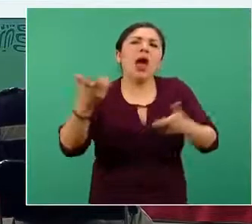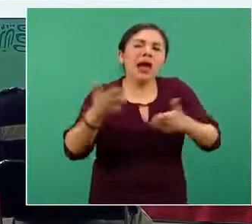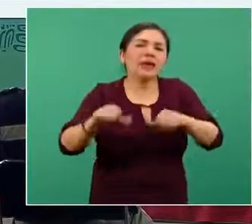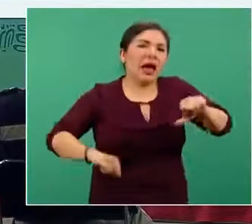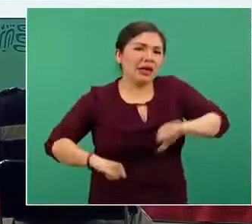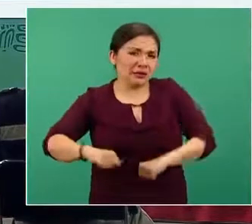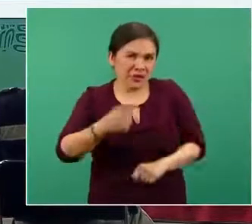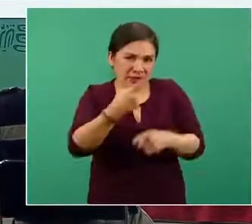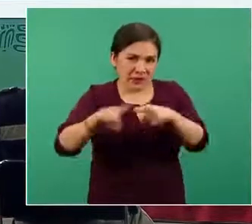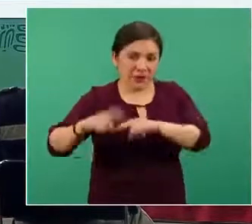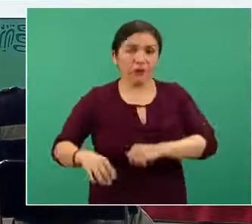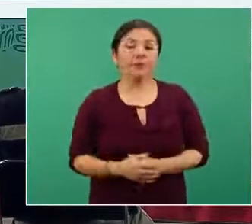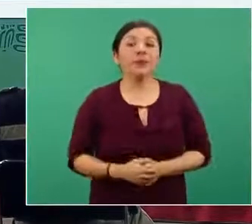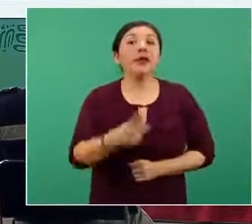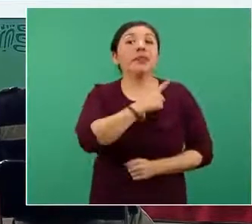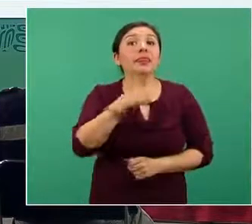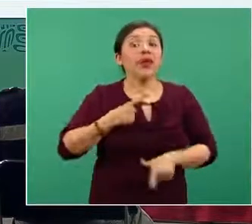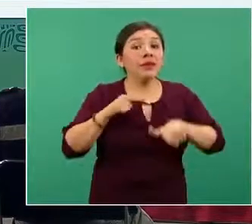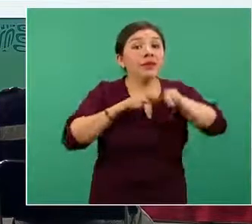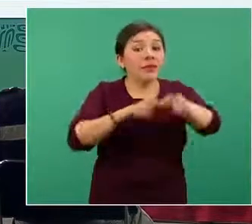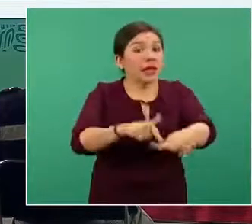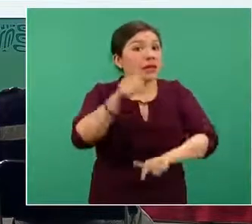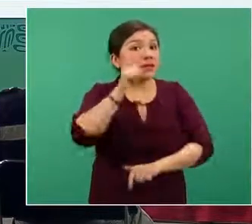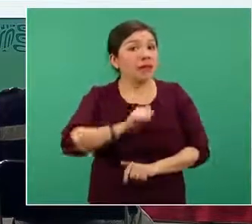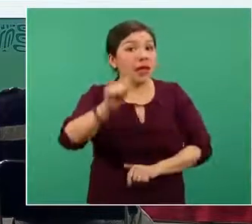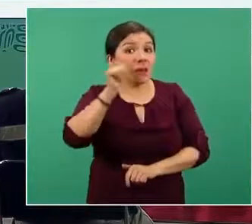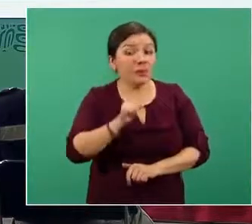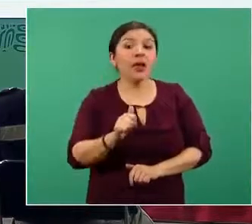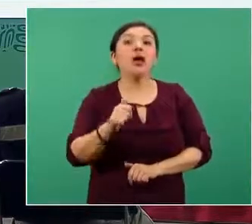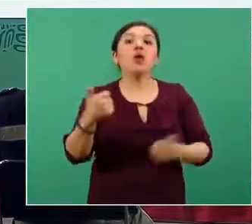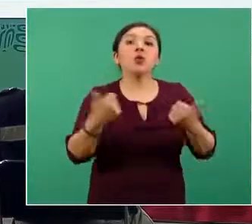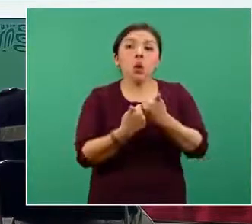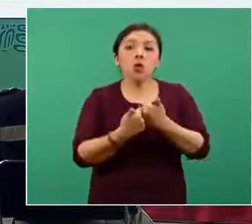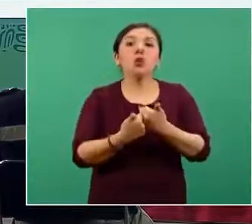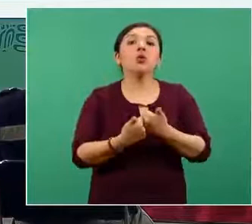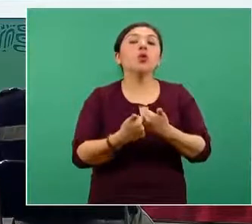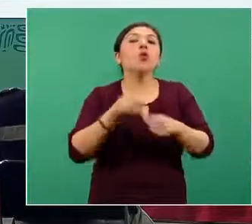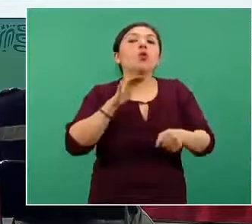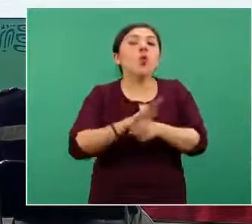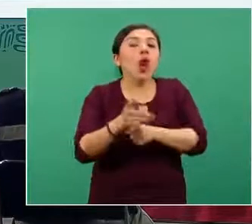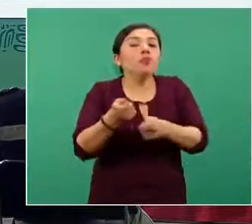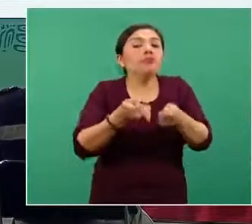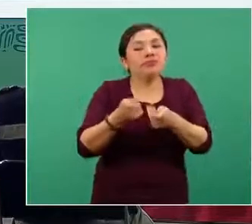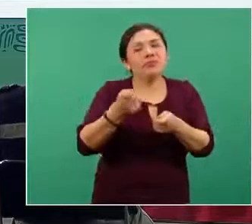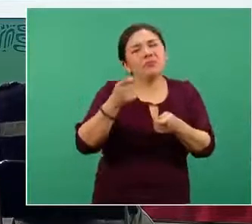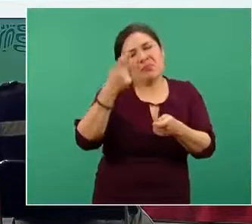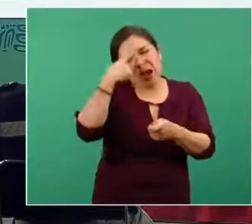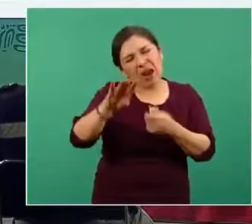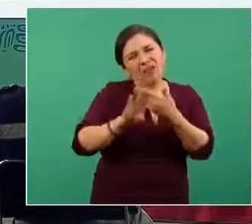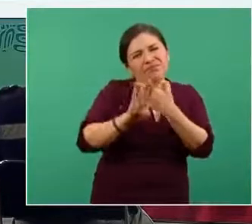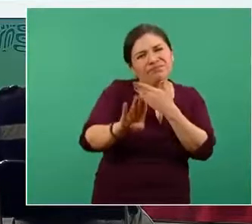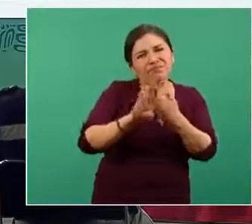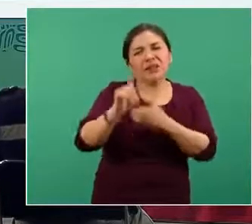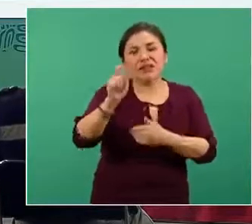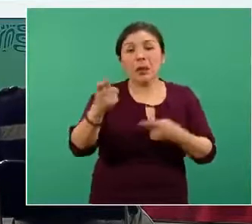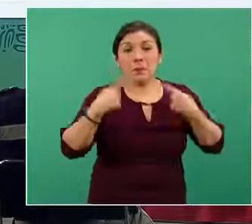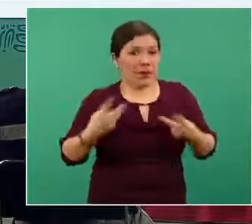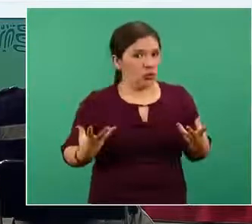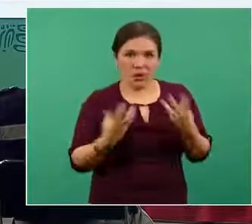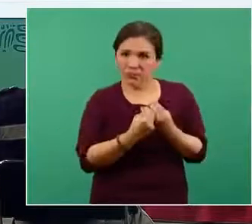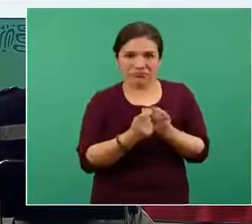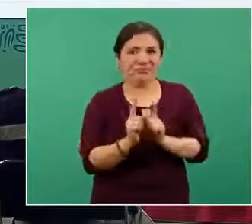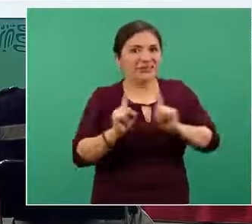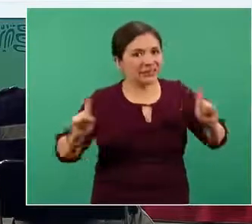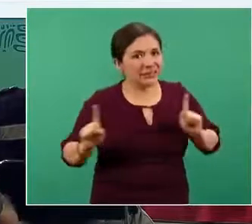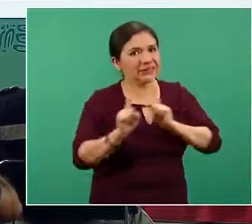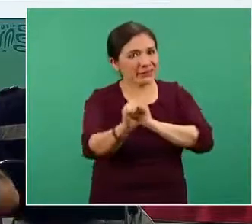actividades. Hay que continuar y mantener siempre la implementación de las medidas básicas de prevención, que son la sana distancia,